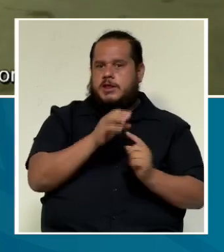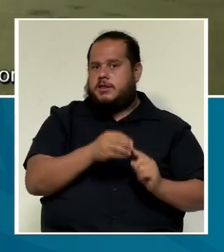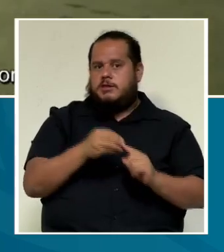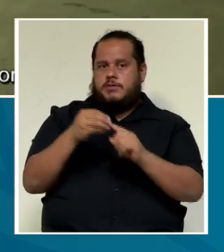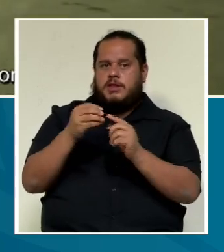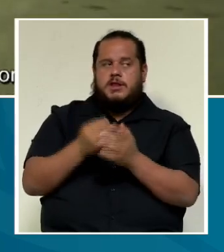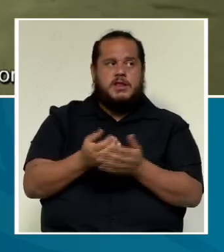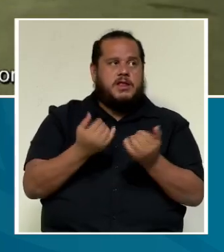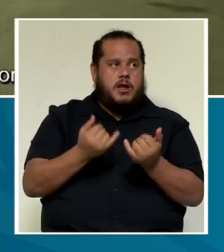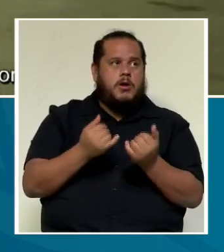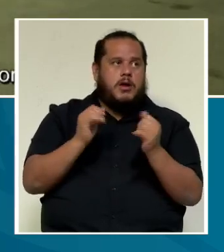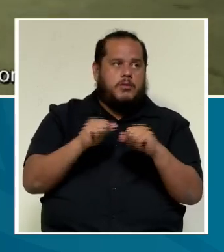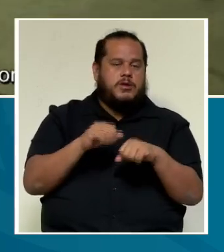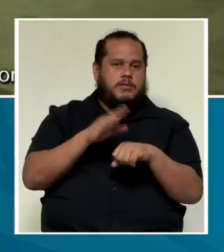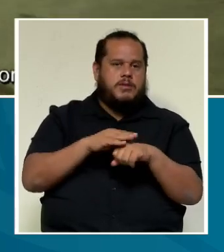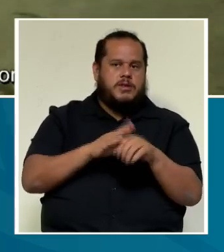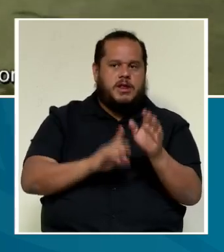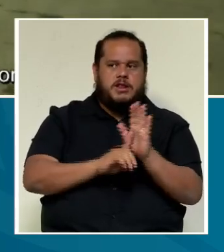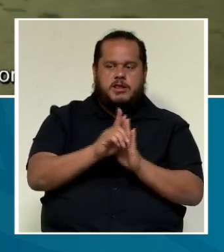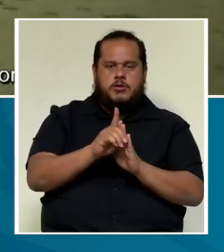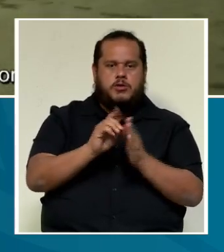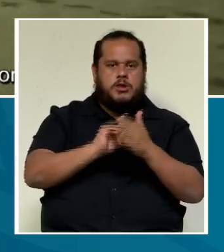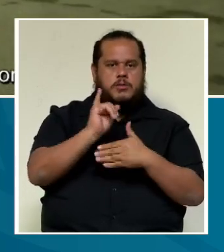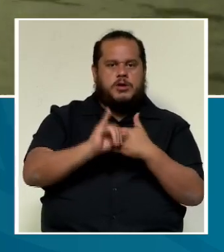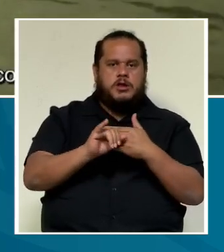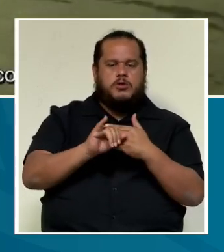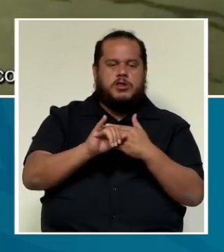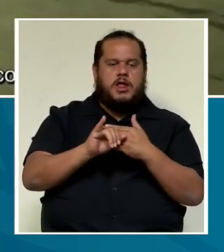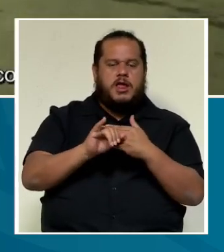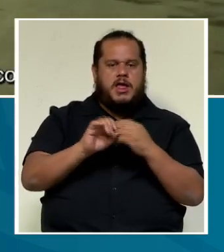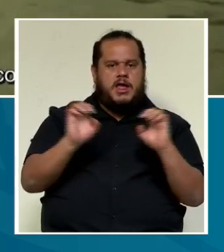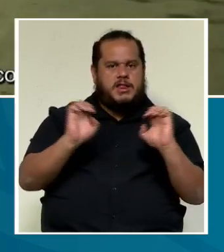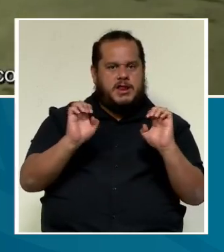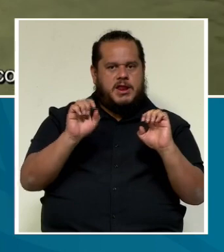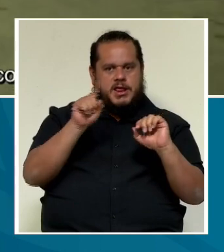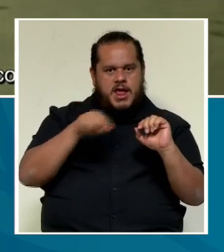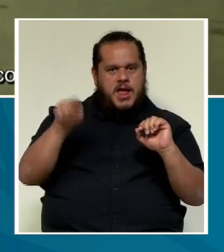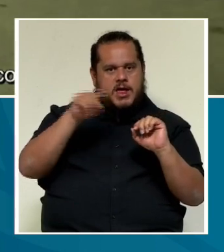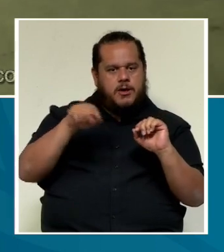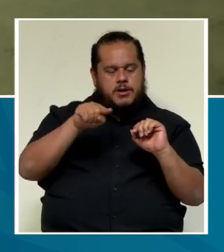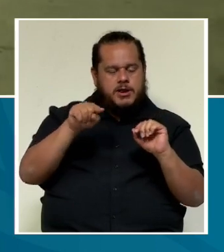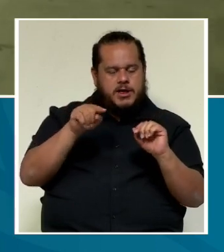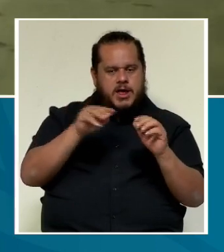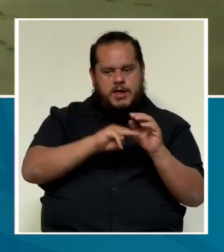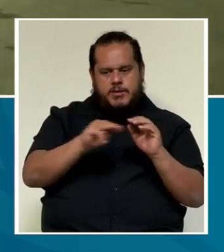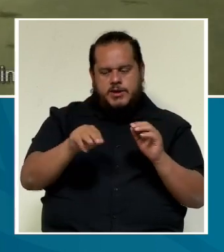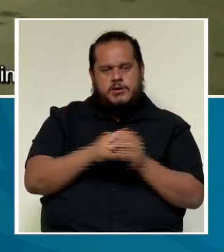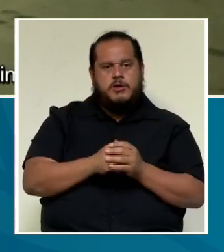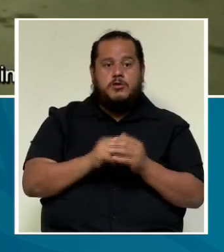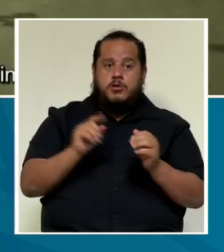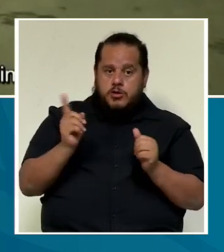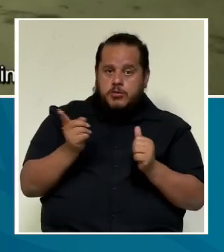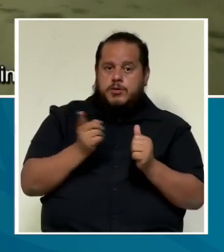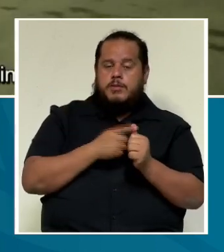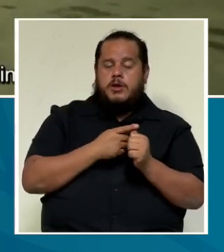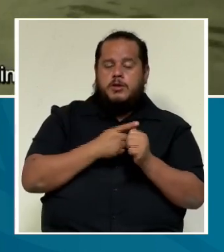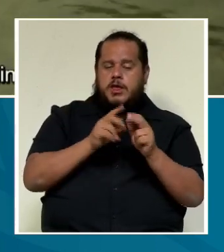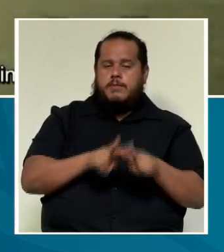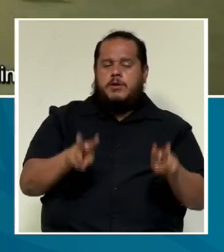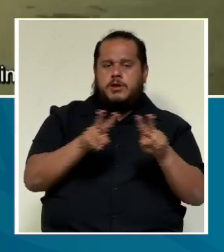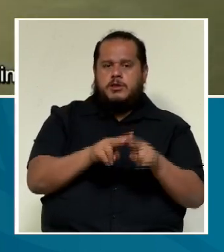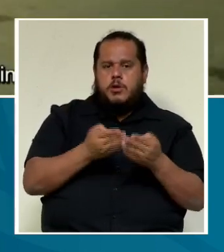que eventualmente podrían permitir el desarrollo de proyectos eólicos marinos. Son las primeras instancias de valoración de recurso